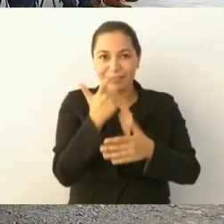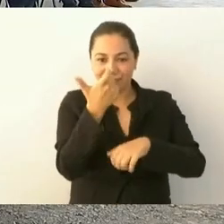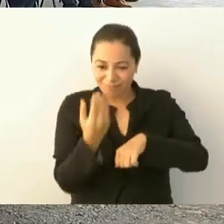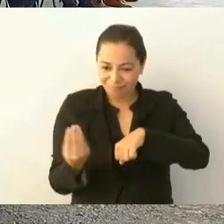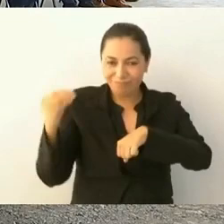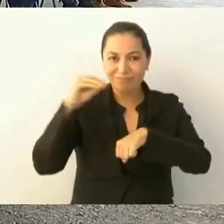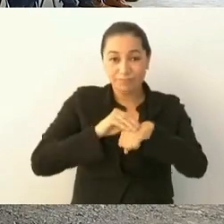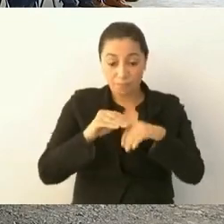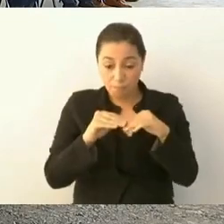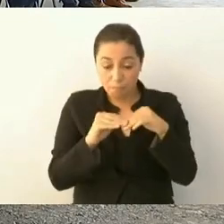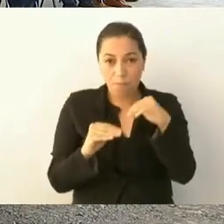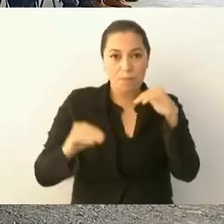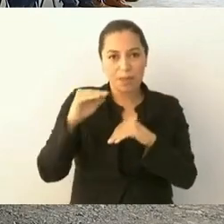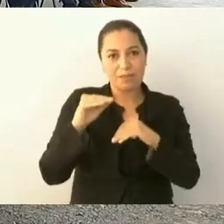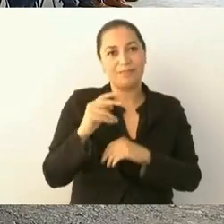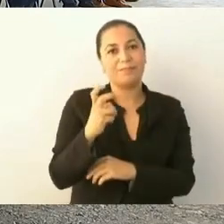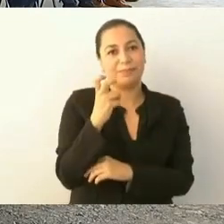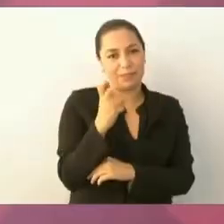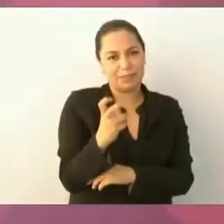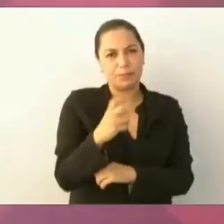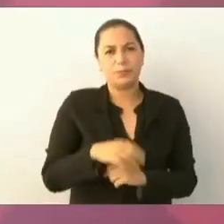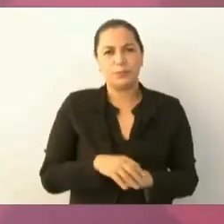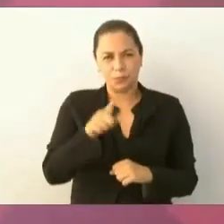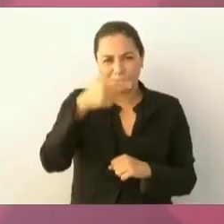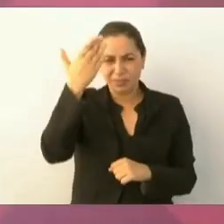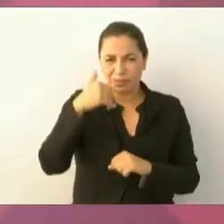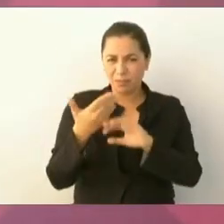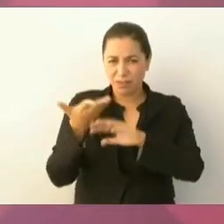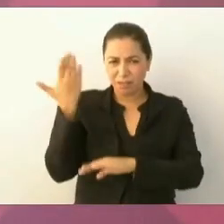¿Saben cómo engañaban?